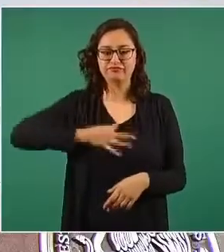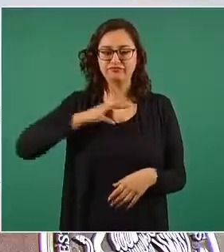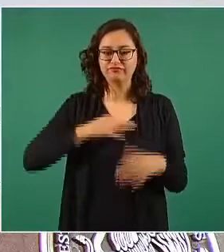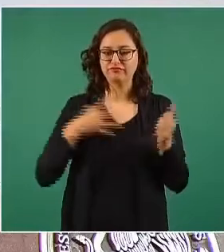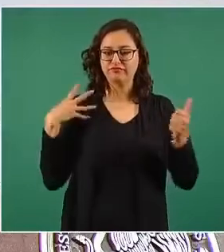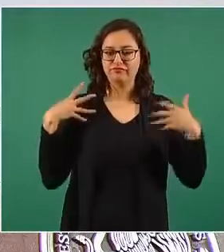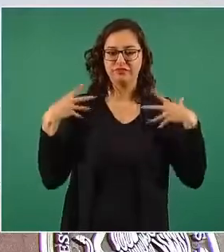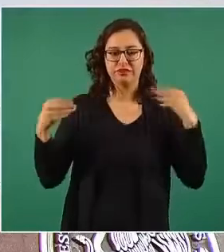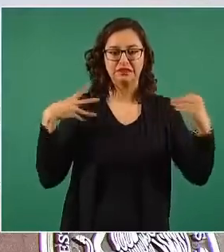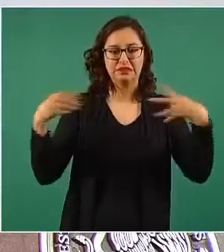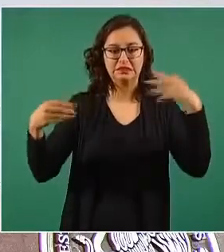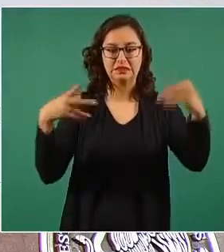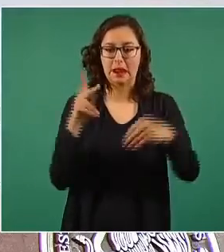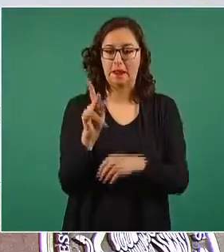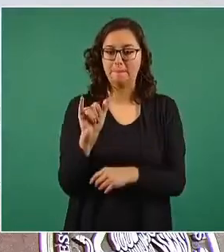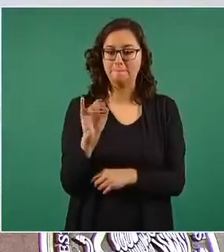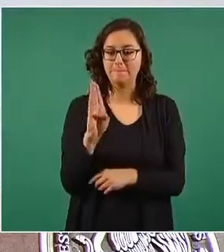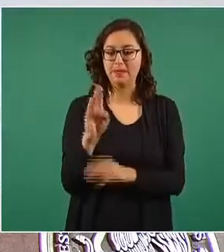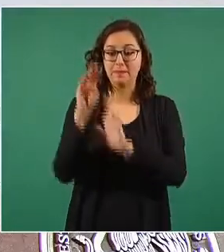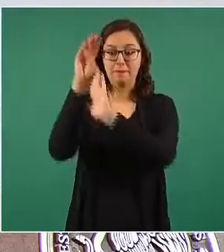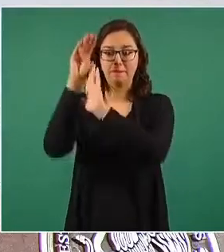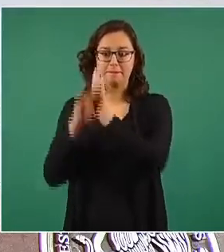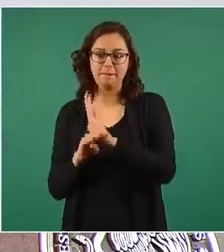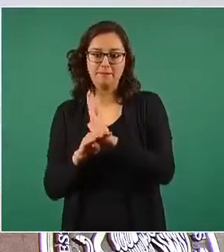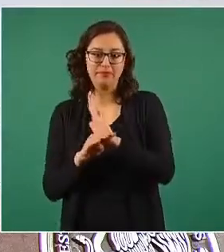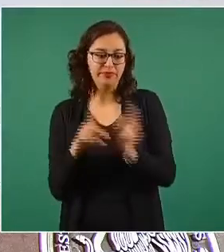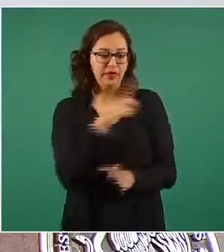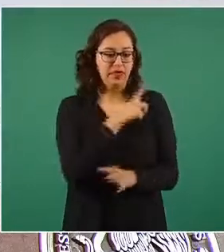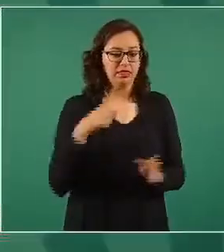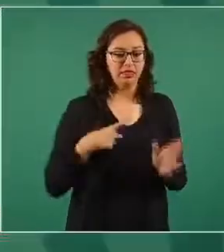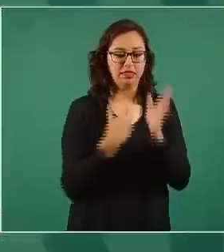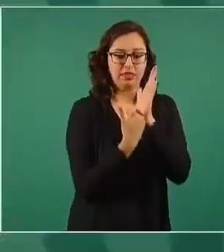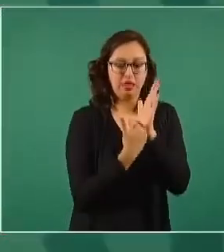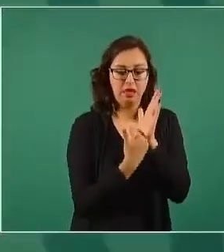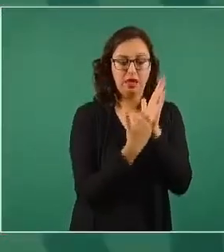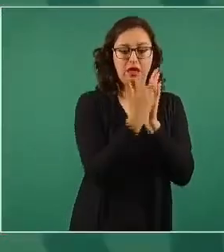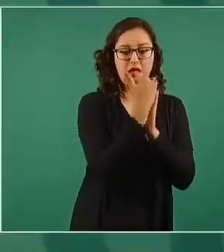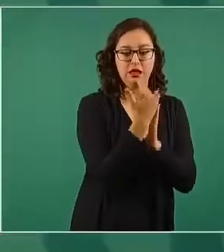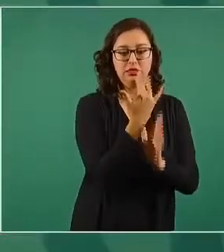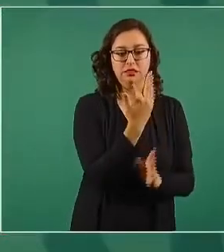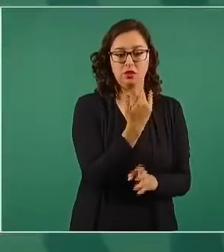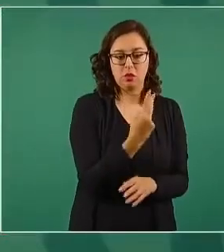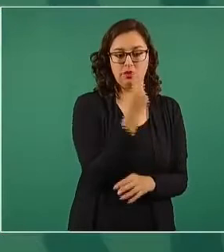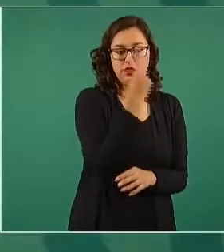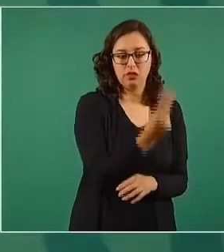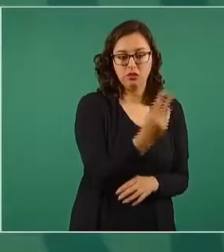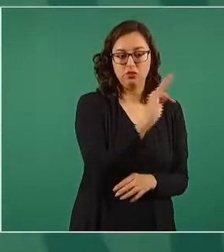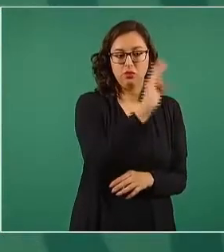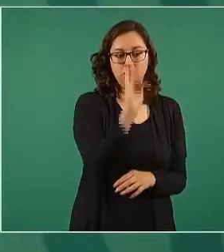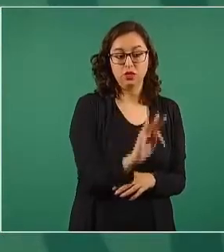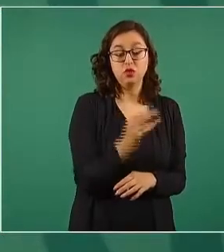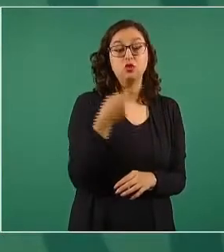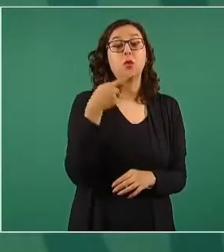nos fue hasta 52, pero ahora, hoy, está en 49 del PIB,